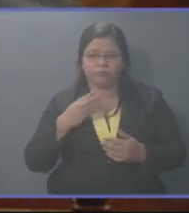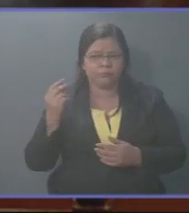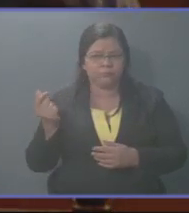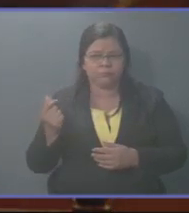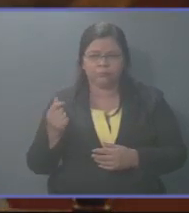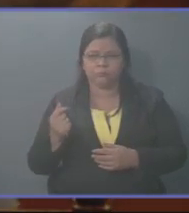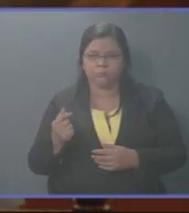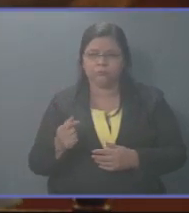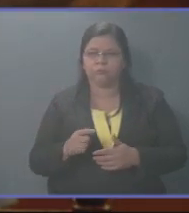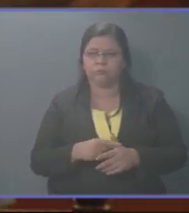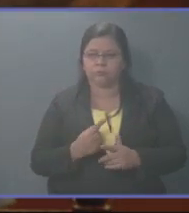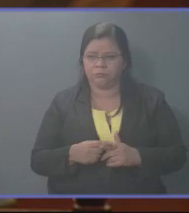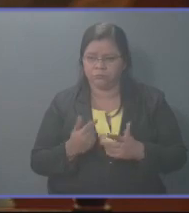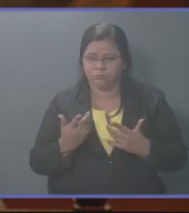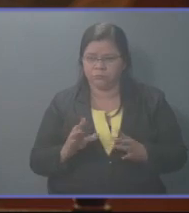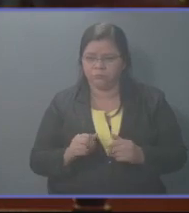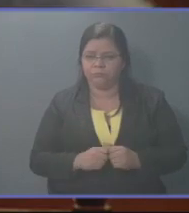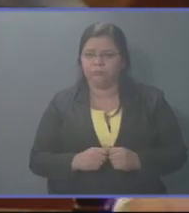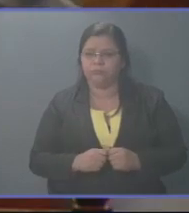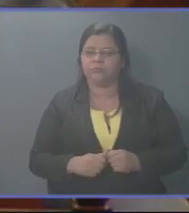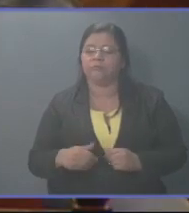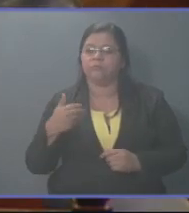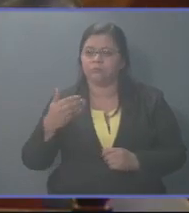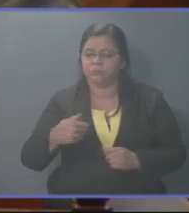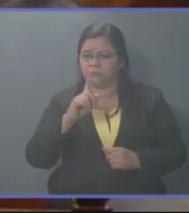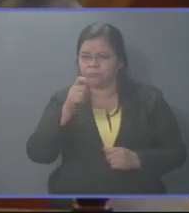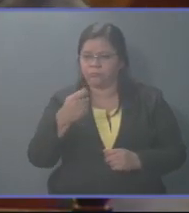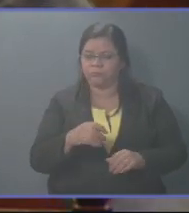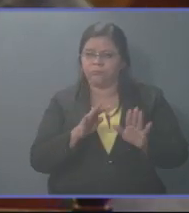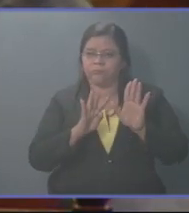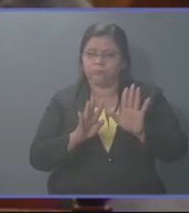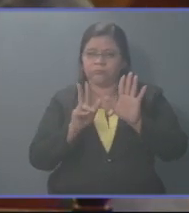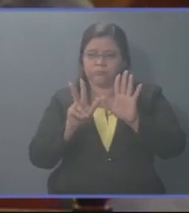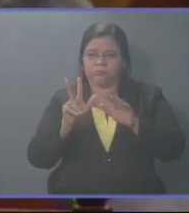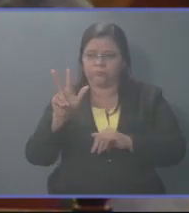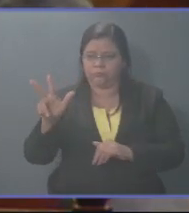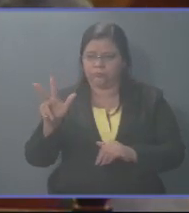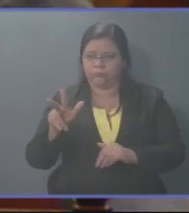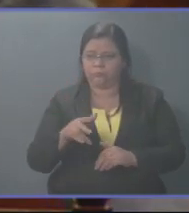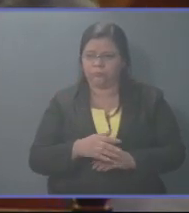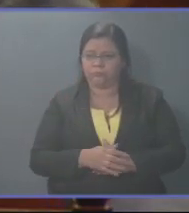Y regreso a 1983.